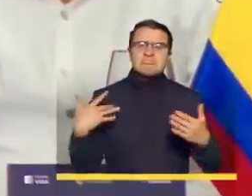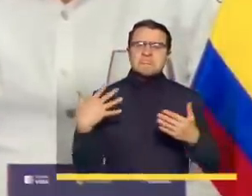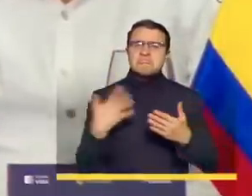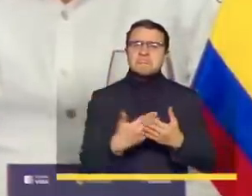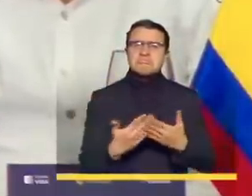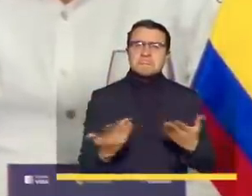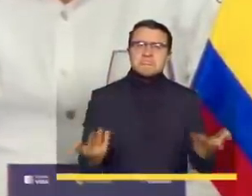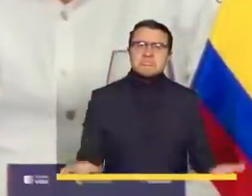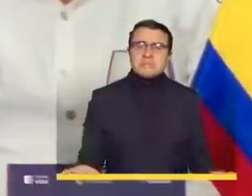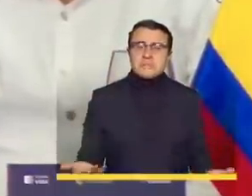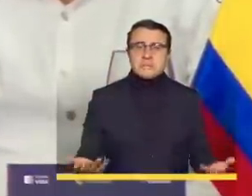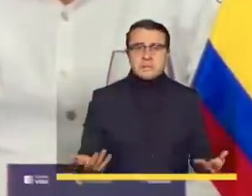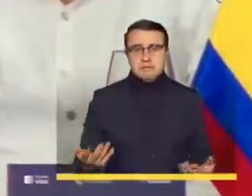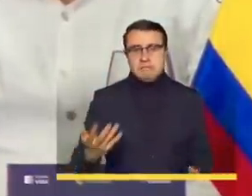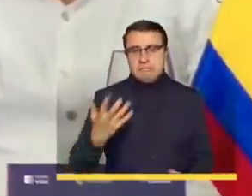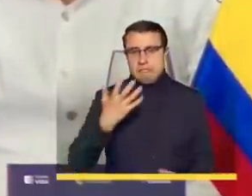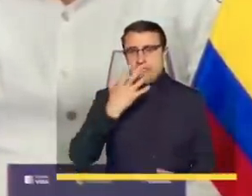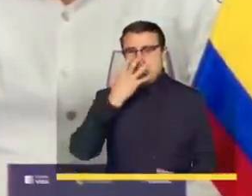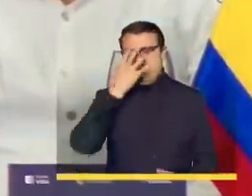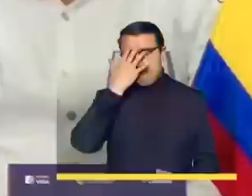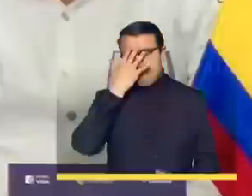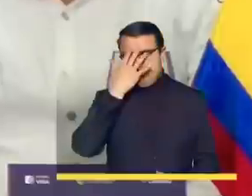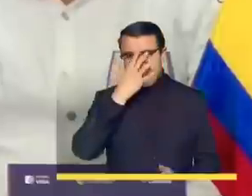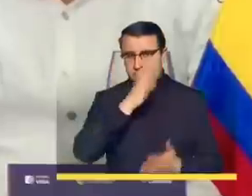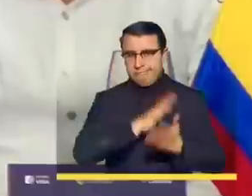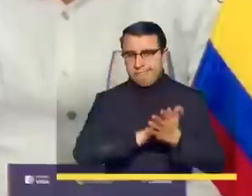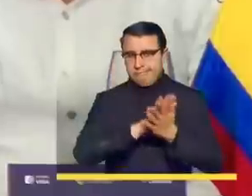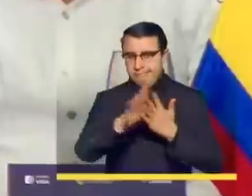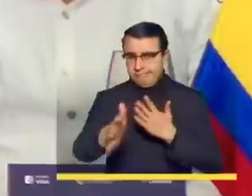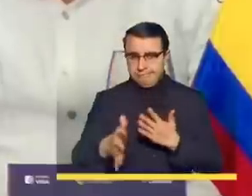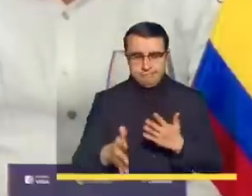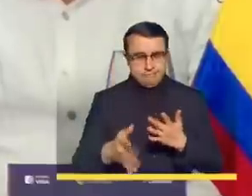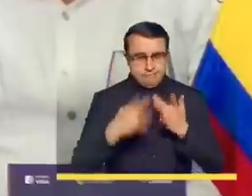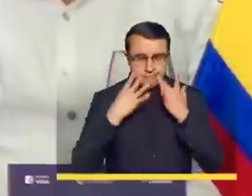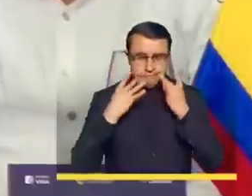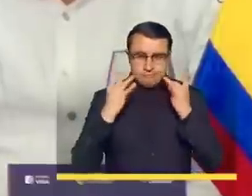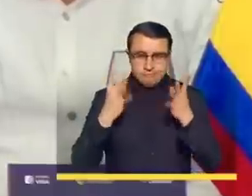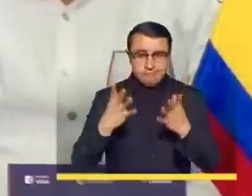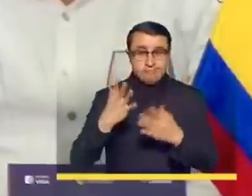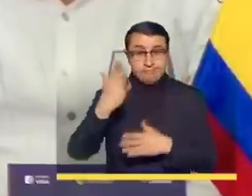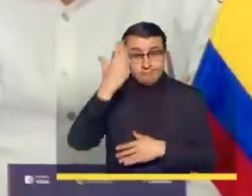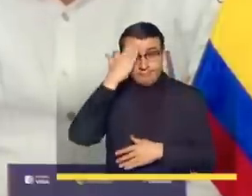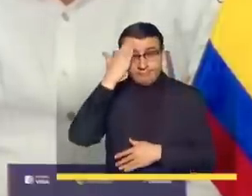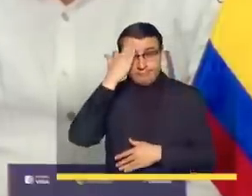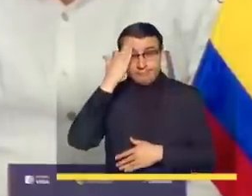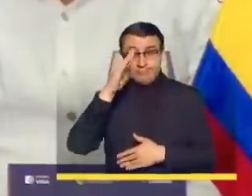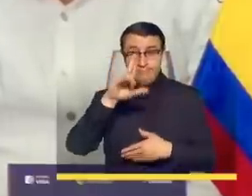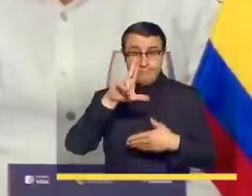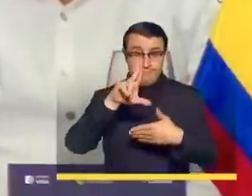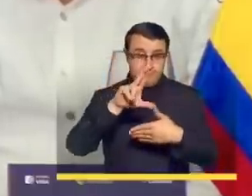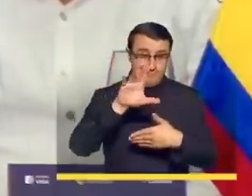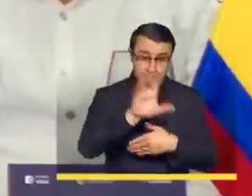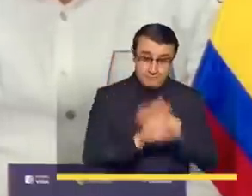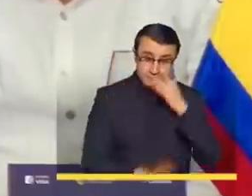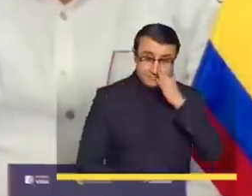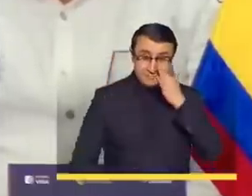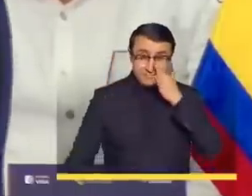de una manera vergonzante, porque sabemos qué pasa en nuestros países.